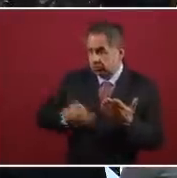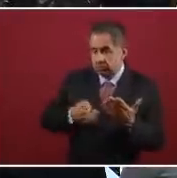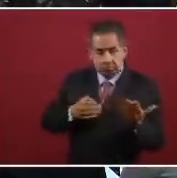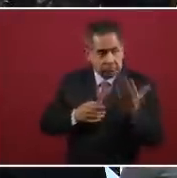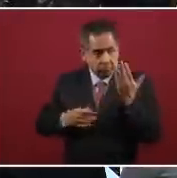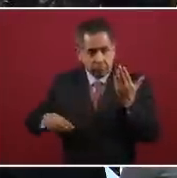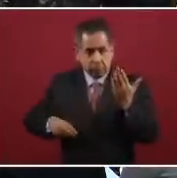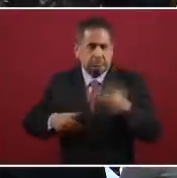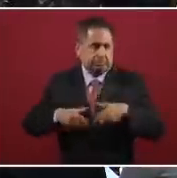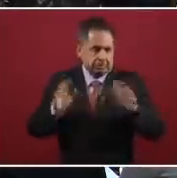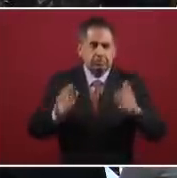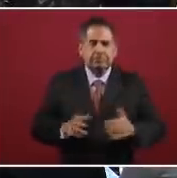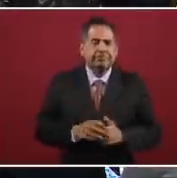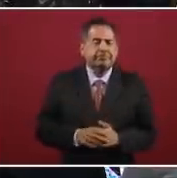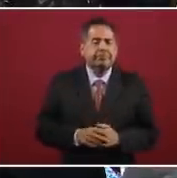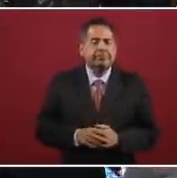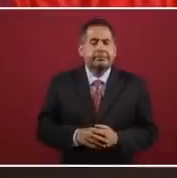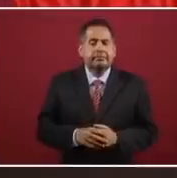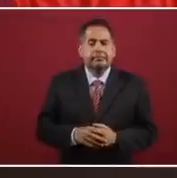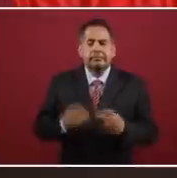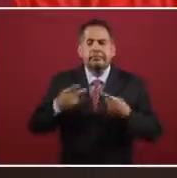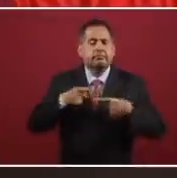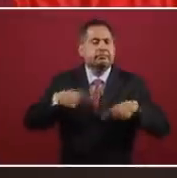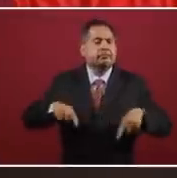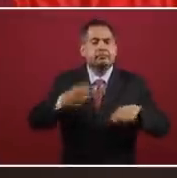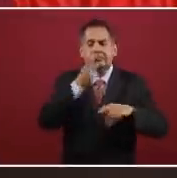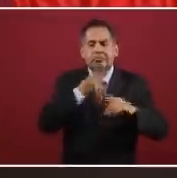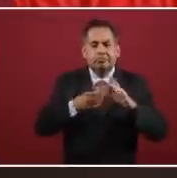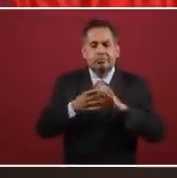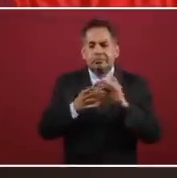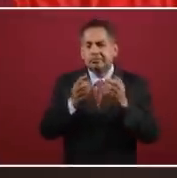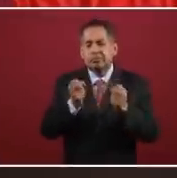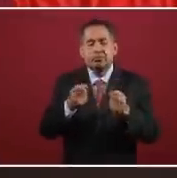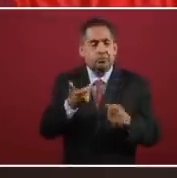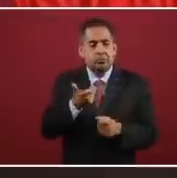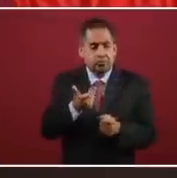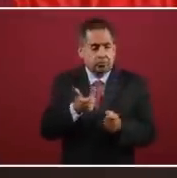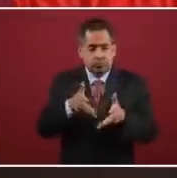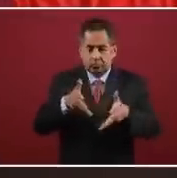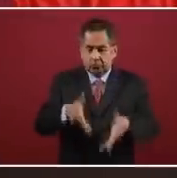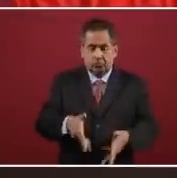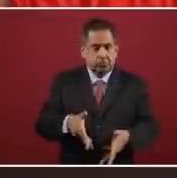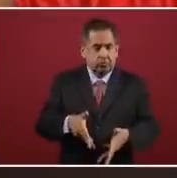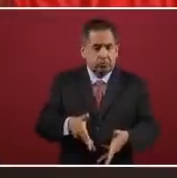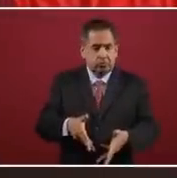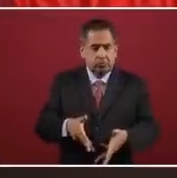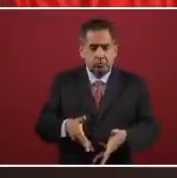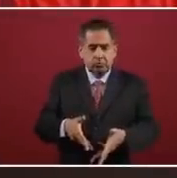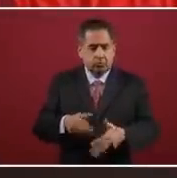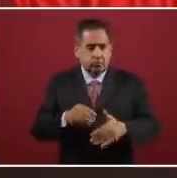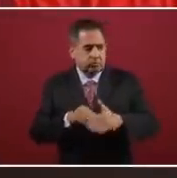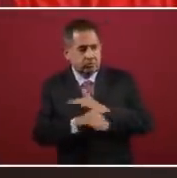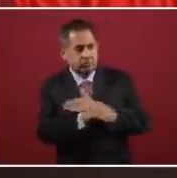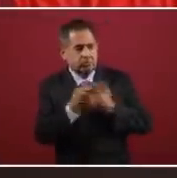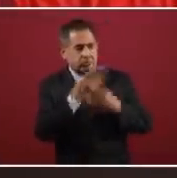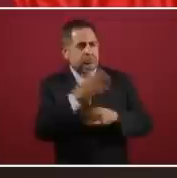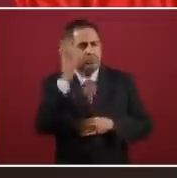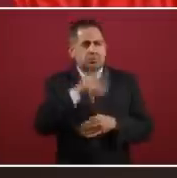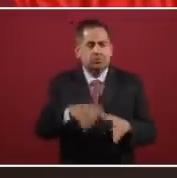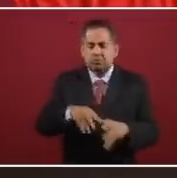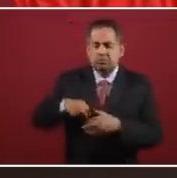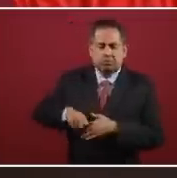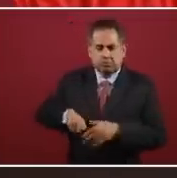demuestre. Mucha gente nos dice que hay mucho dinero parado que no lo quieren meter al sistema financiero por eso mismo,